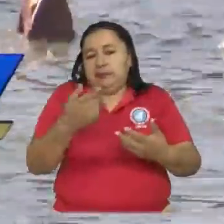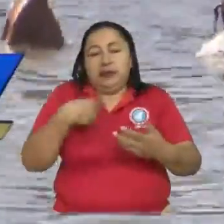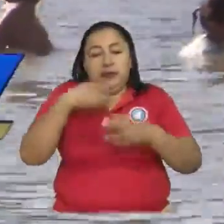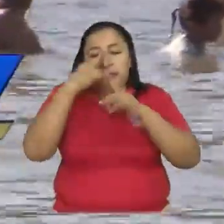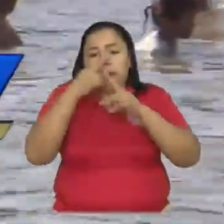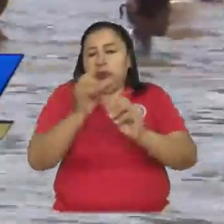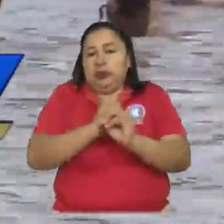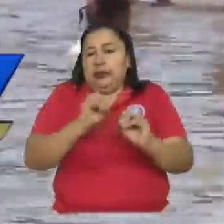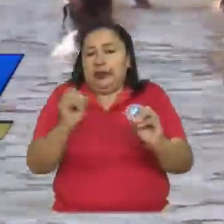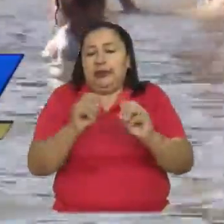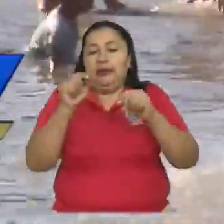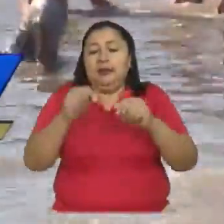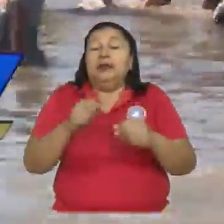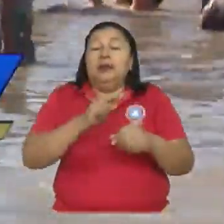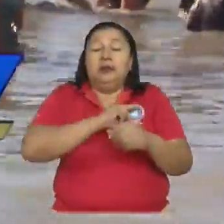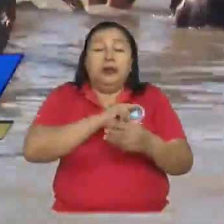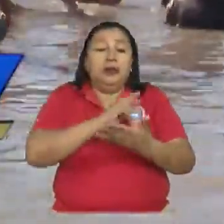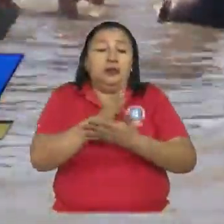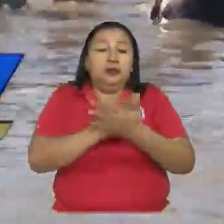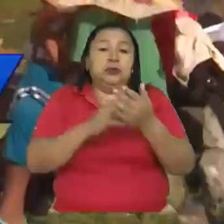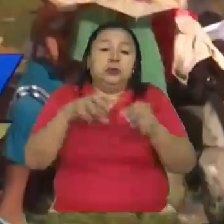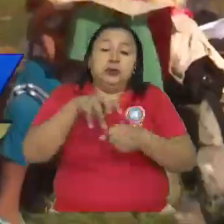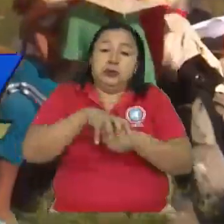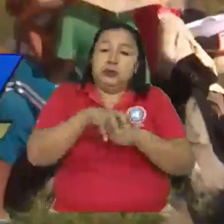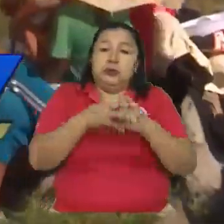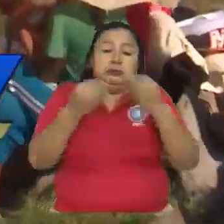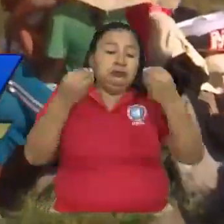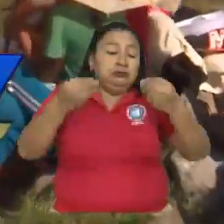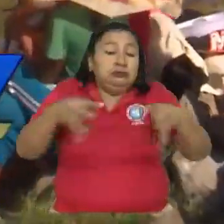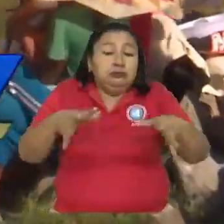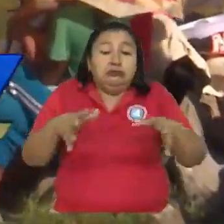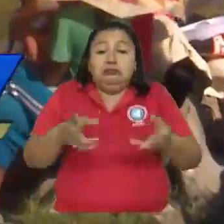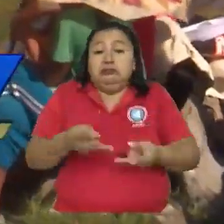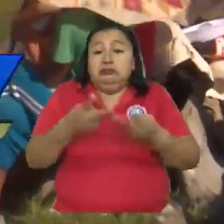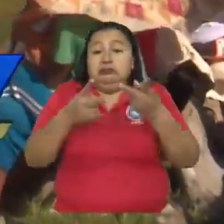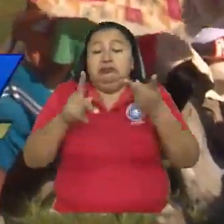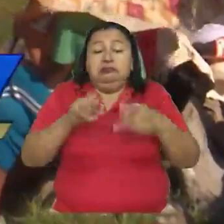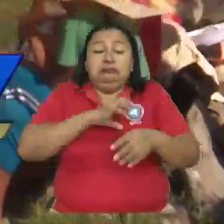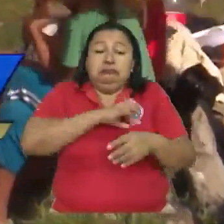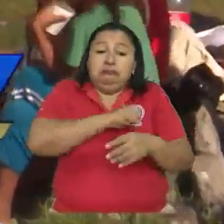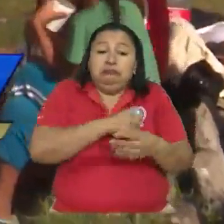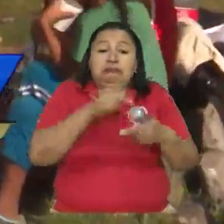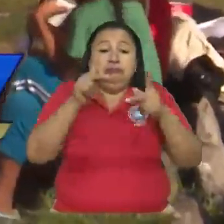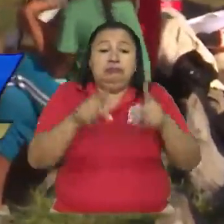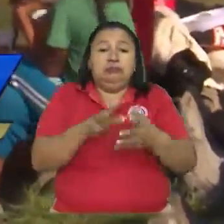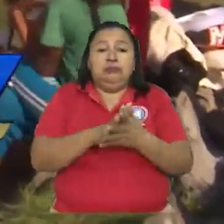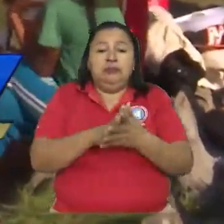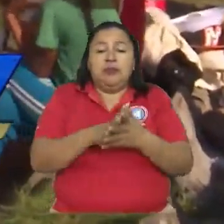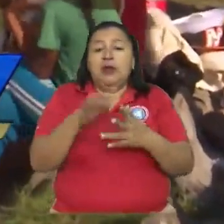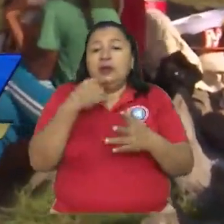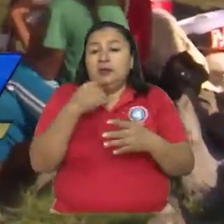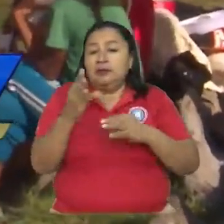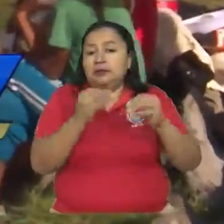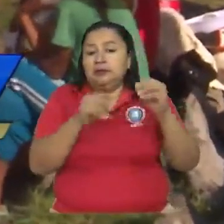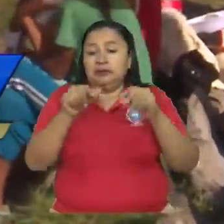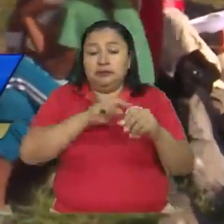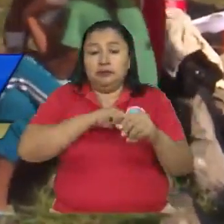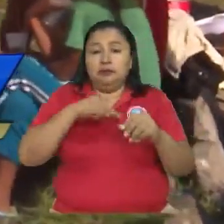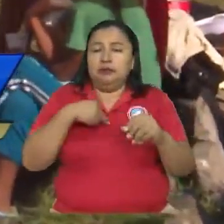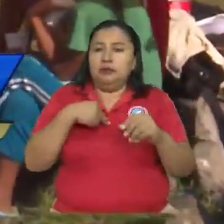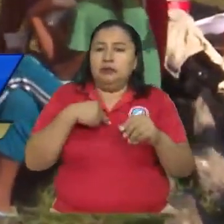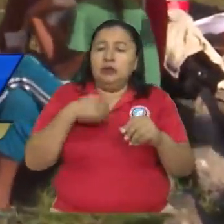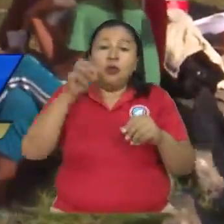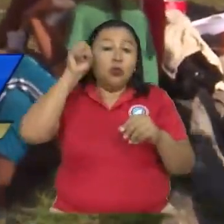podría generarse alguna situación que lamentar, ¿no? Y esto lo digo porque, ya comentaba, para nosotros